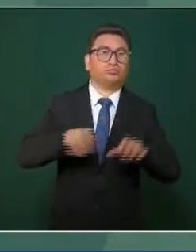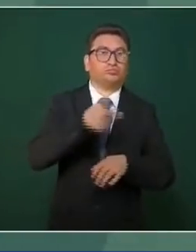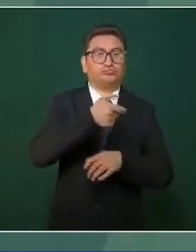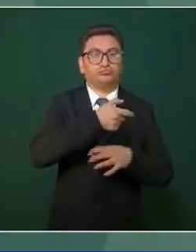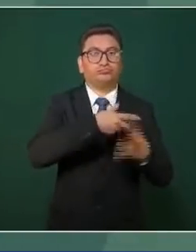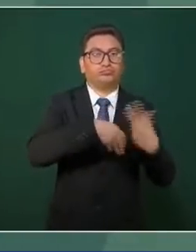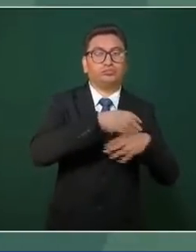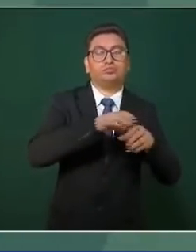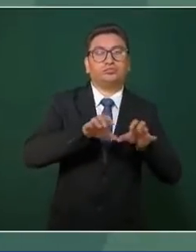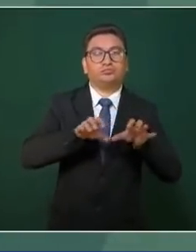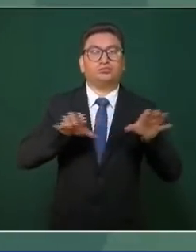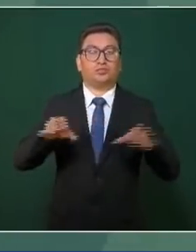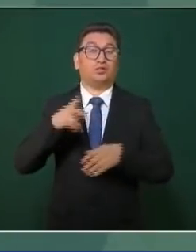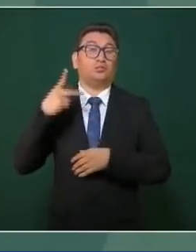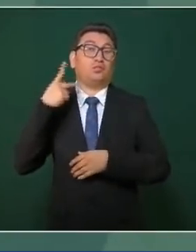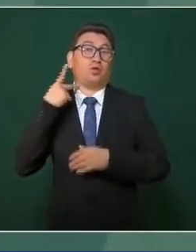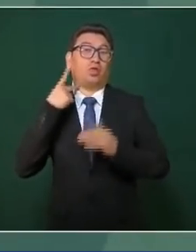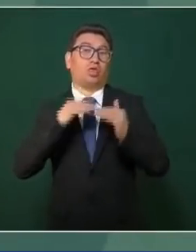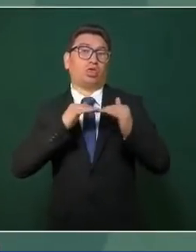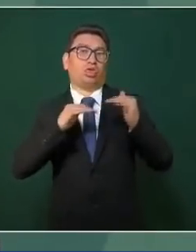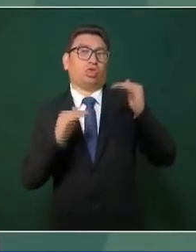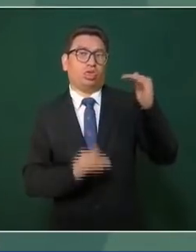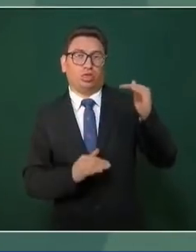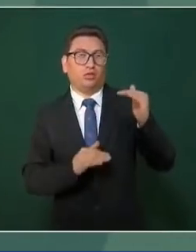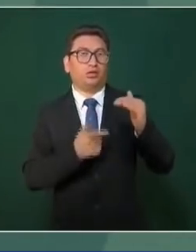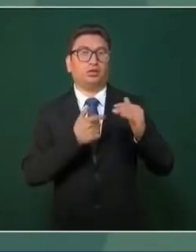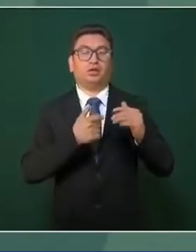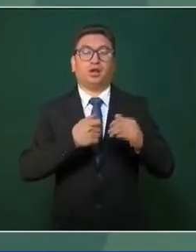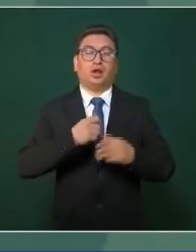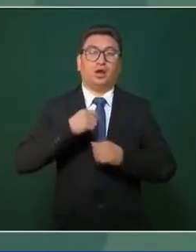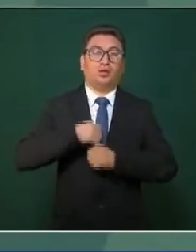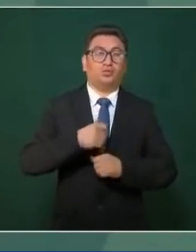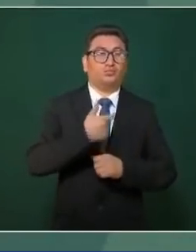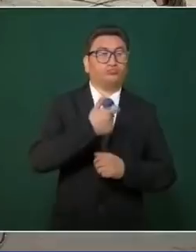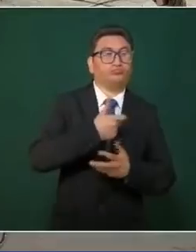político no esté subordinado al poder económico,